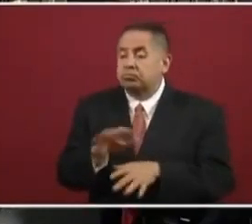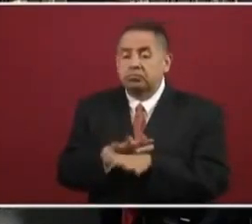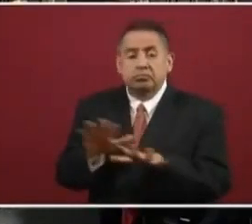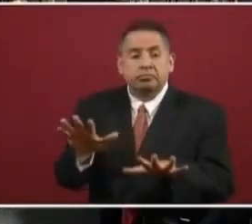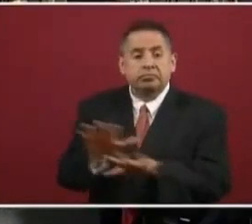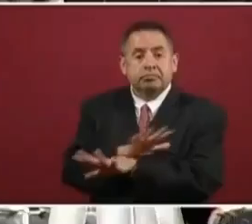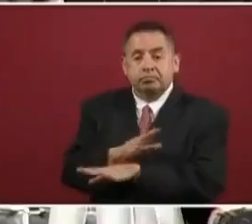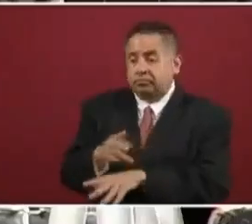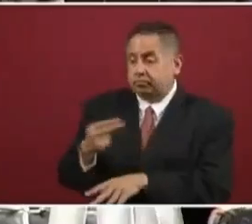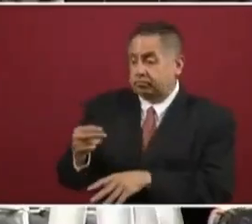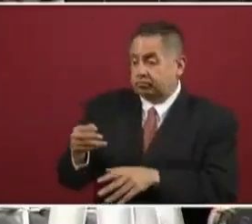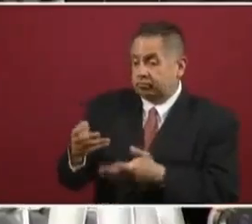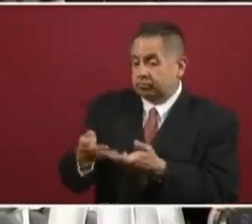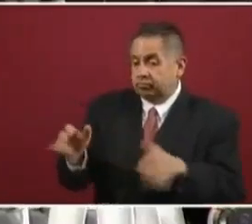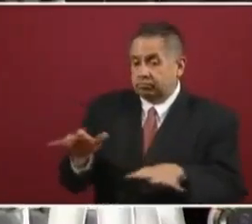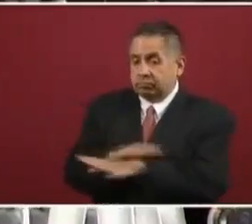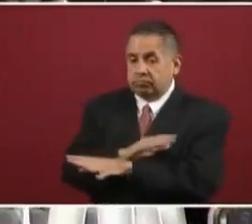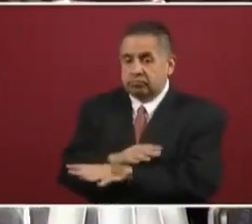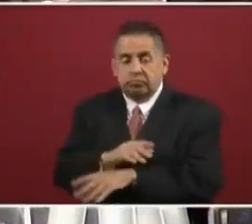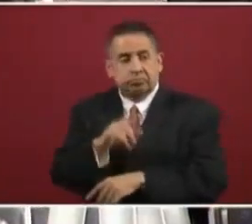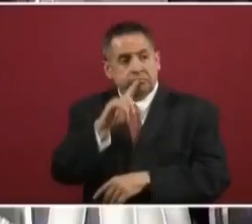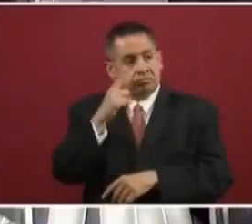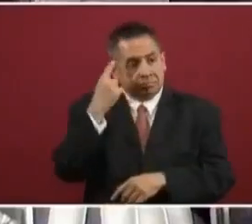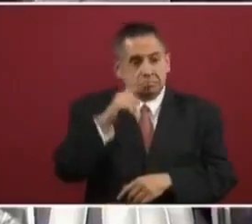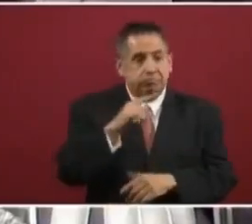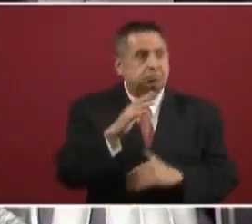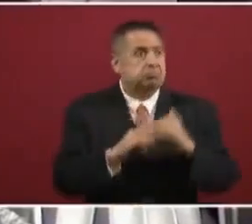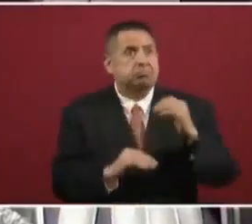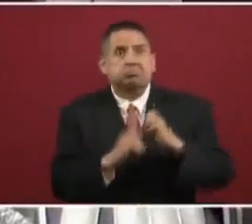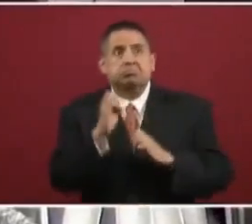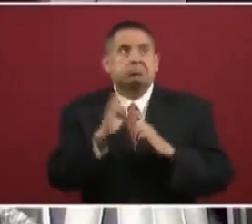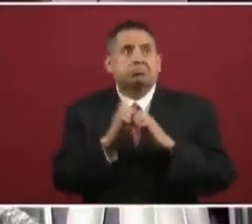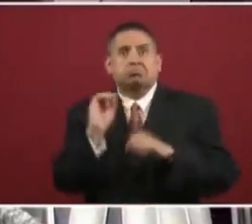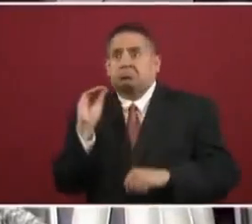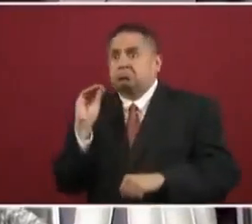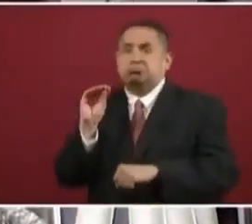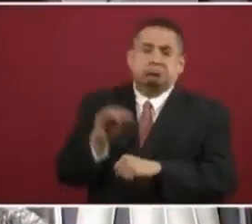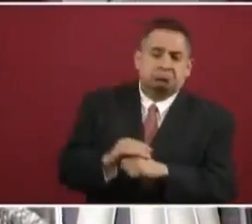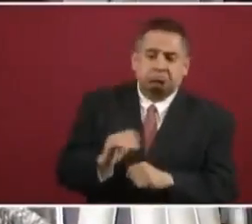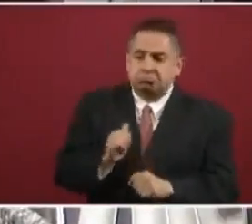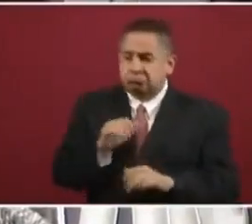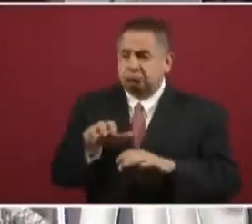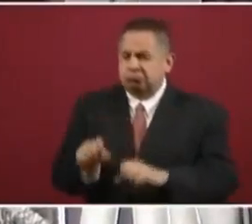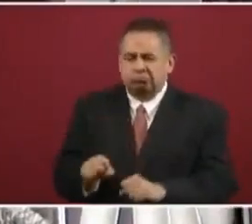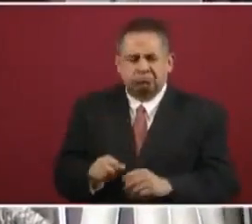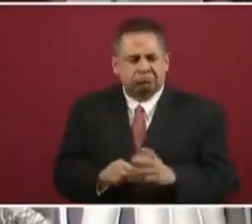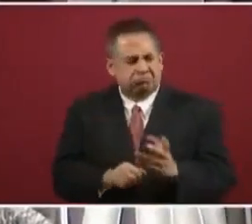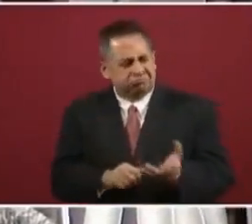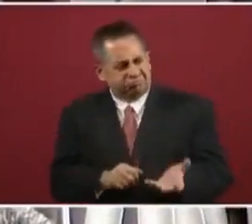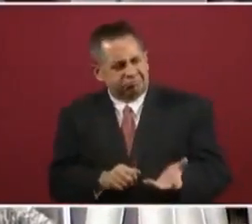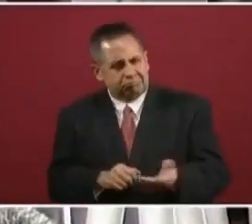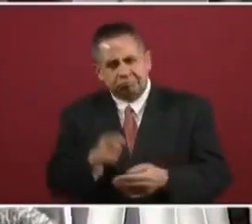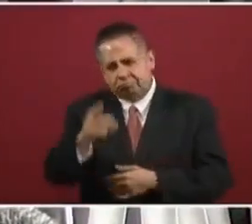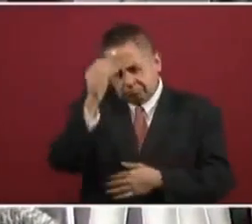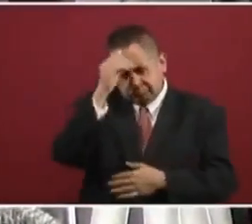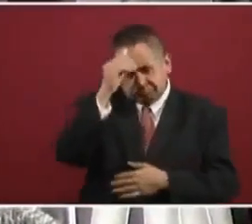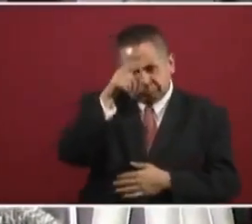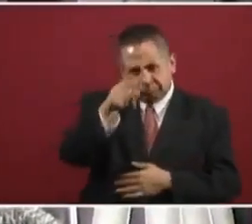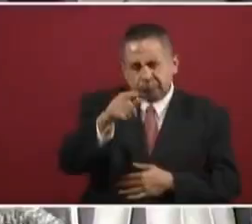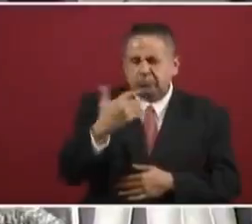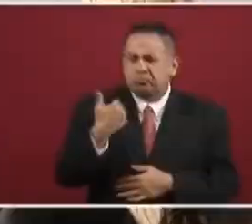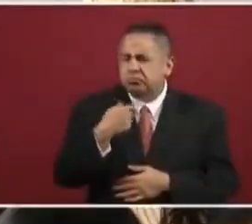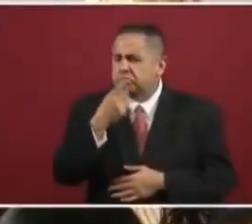Inmobiliaria construya en el bosque de Chapultepec Cuál es la postura que que tiene respecto a esto y qué le diría